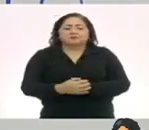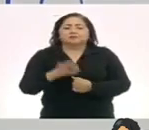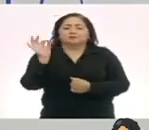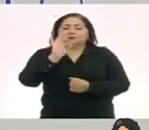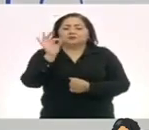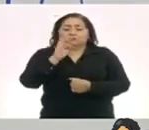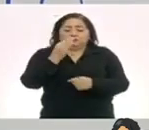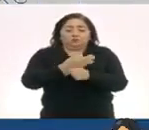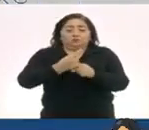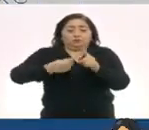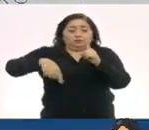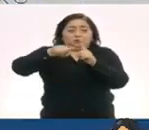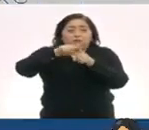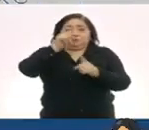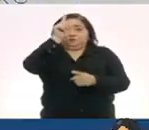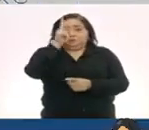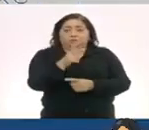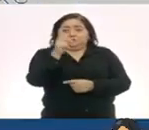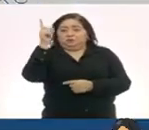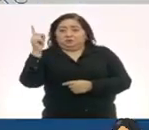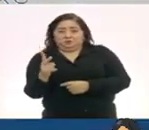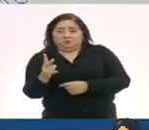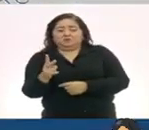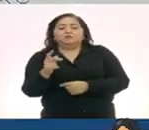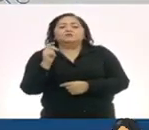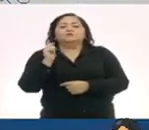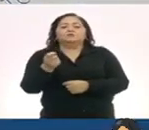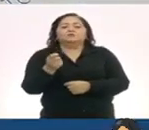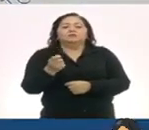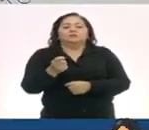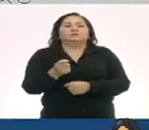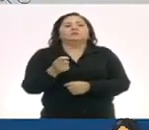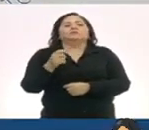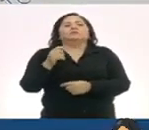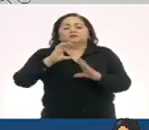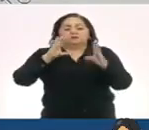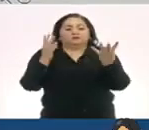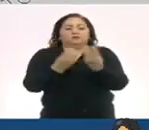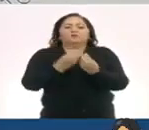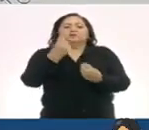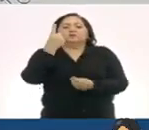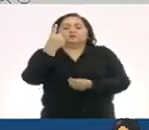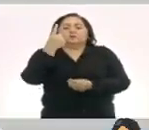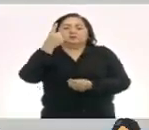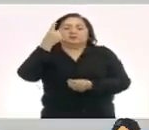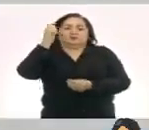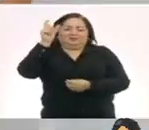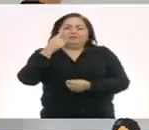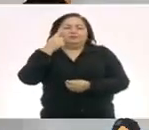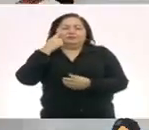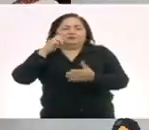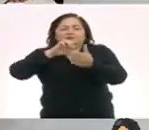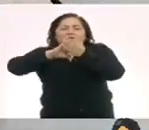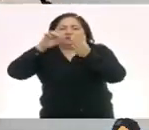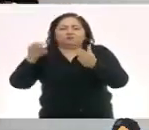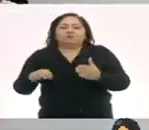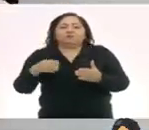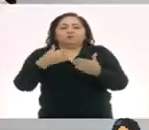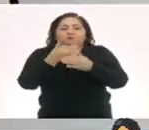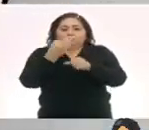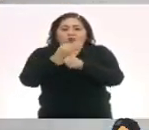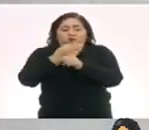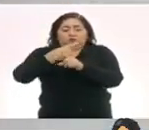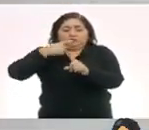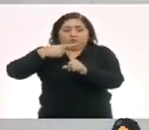nosotros sumamos un medio más un medio, nos da un entero. Nos da el total de un entero. Uh-huh. Y es lo mismo, si nosotros hacemos la